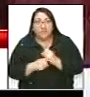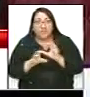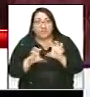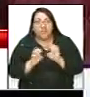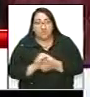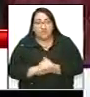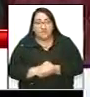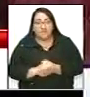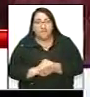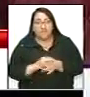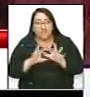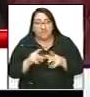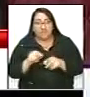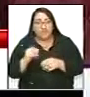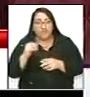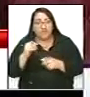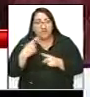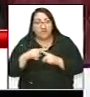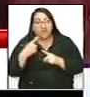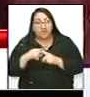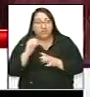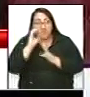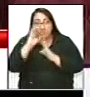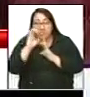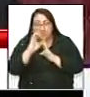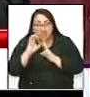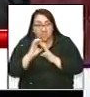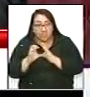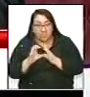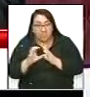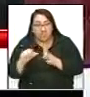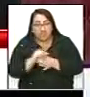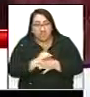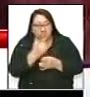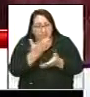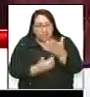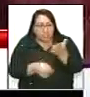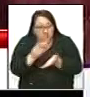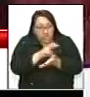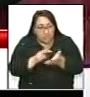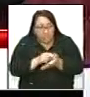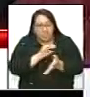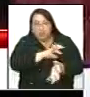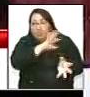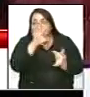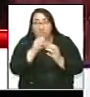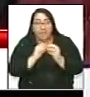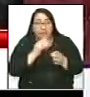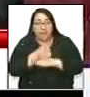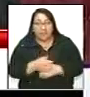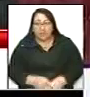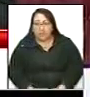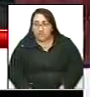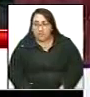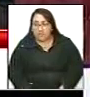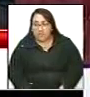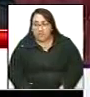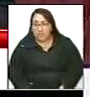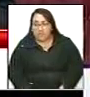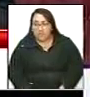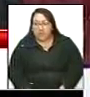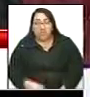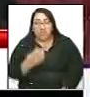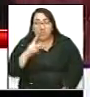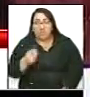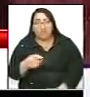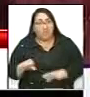examen escrito de conceptos a partir de un ensayo a todos los que van a postular, y son 4.000,